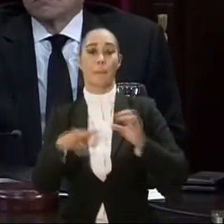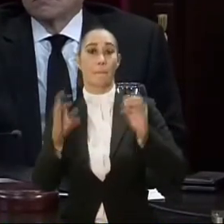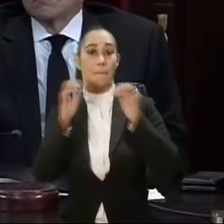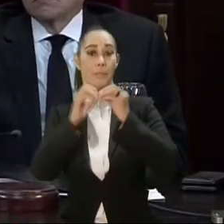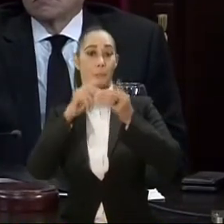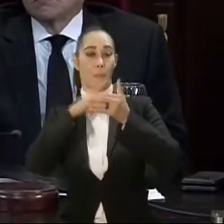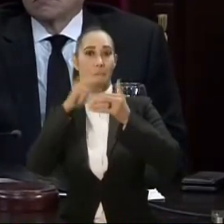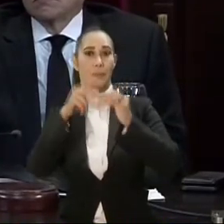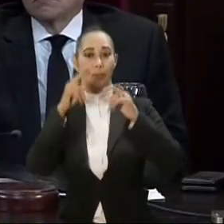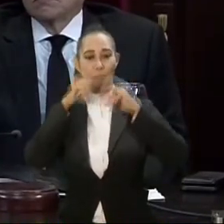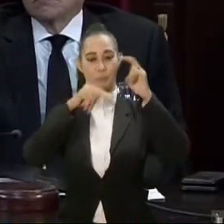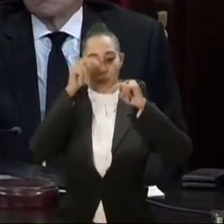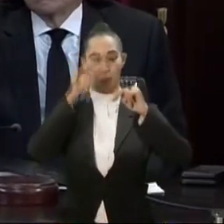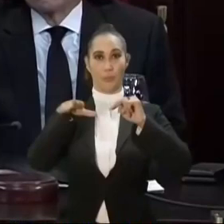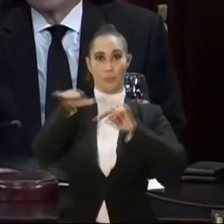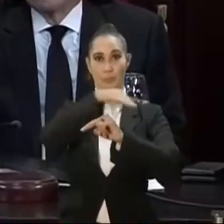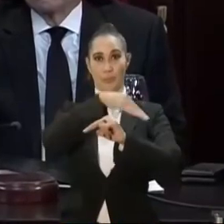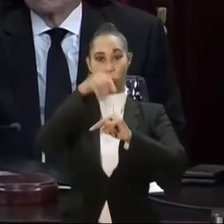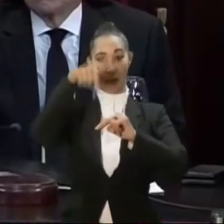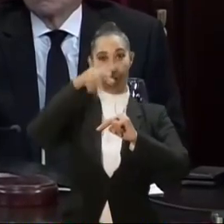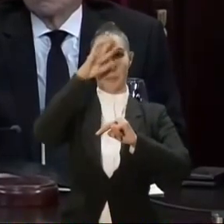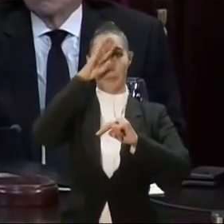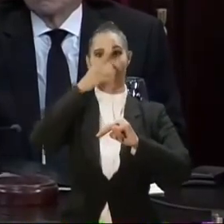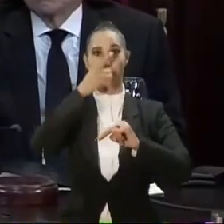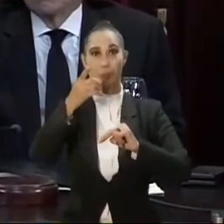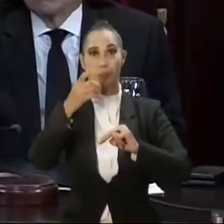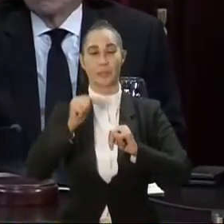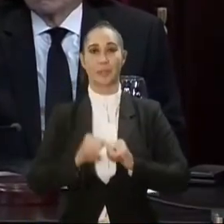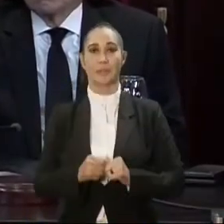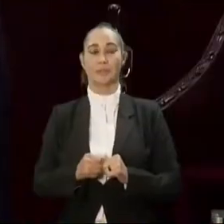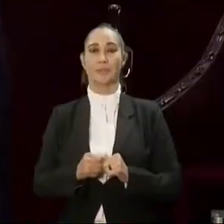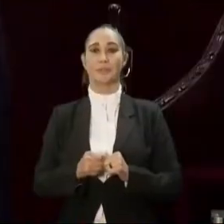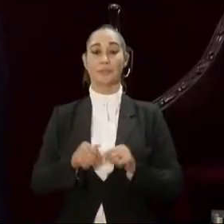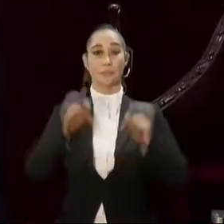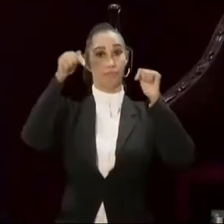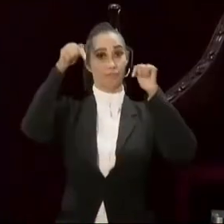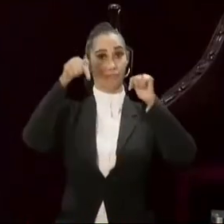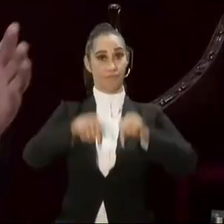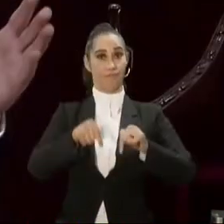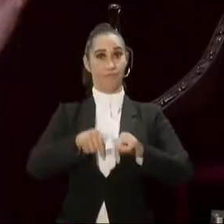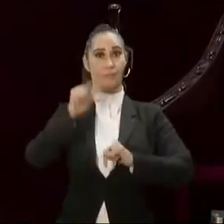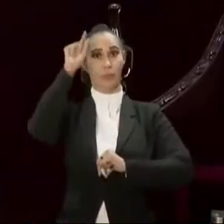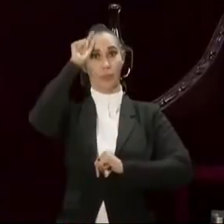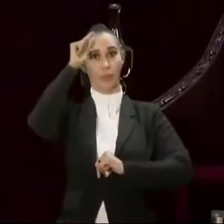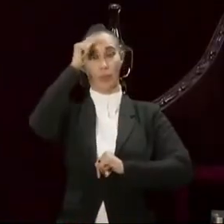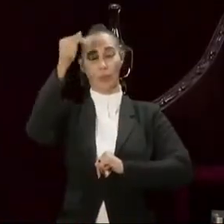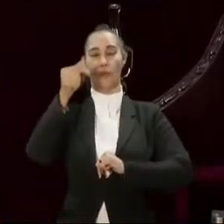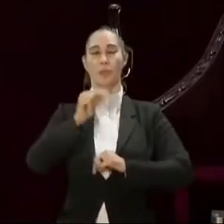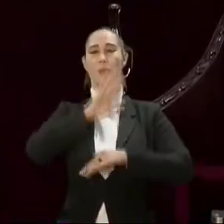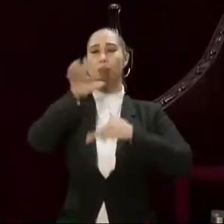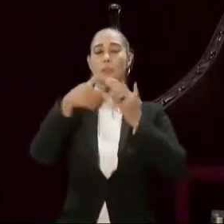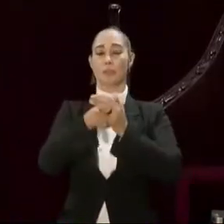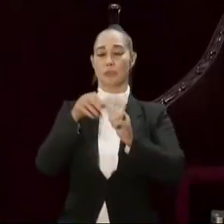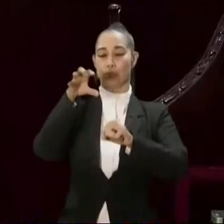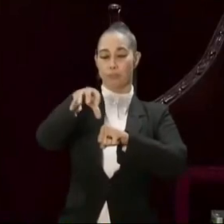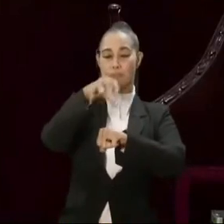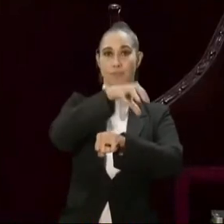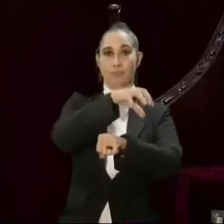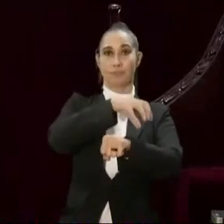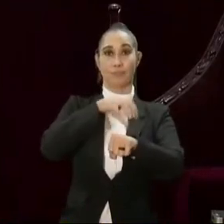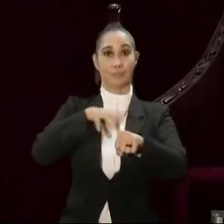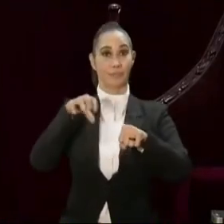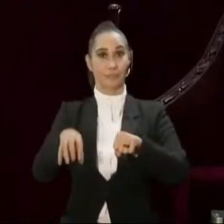los mayores planes de infraestructuras realizados en la República Dominicana este gobierno está invirtiendo en todo el territorio nacional